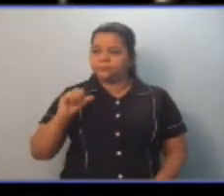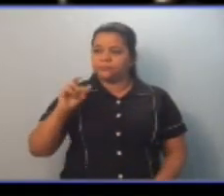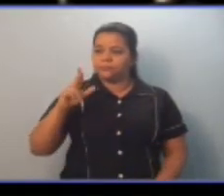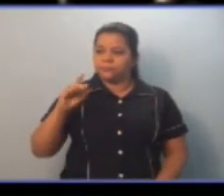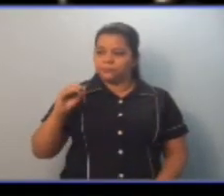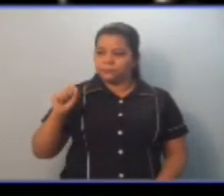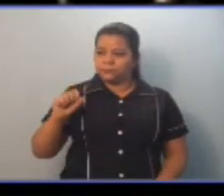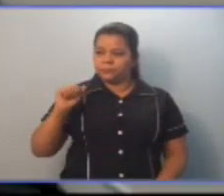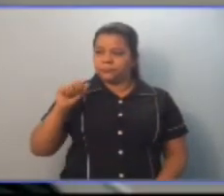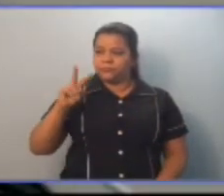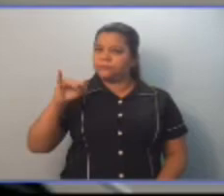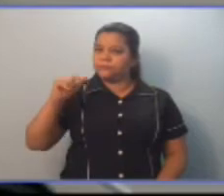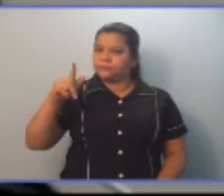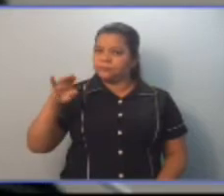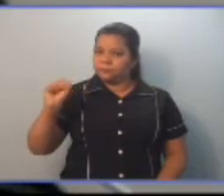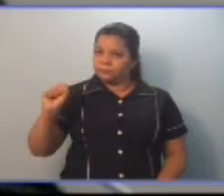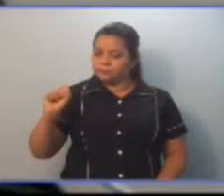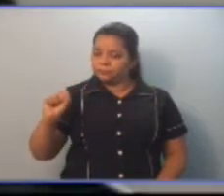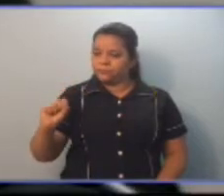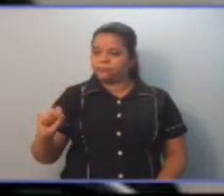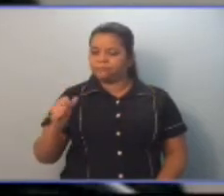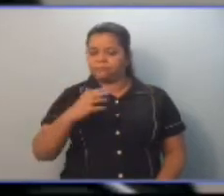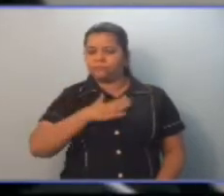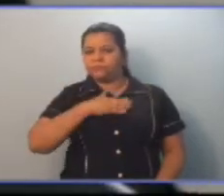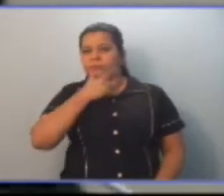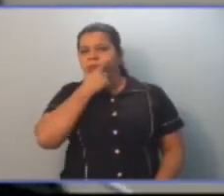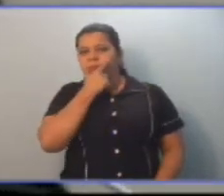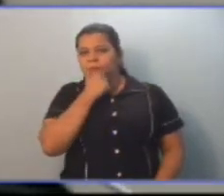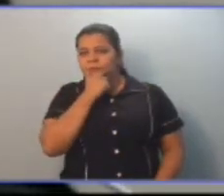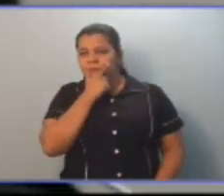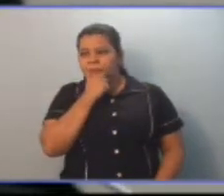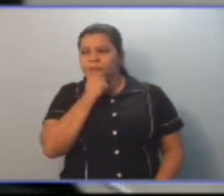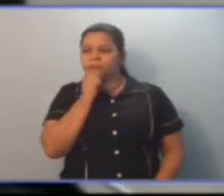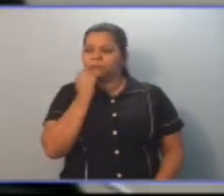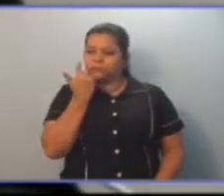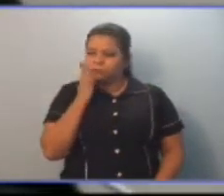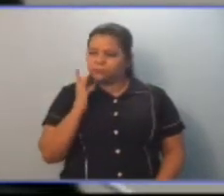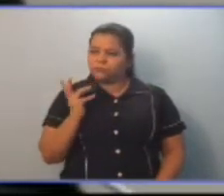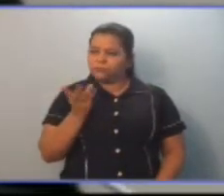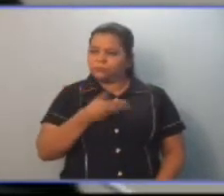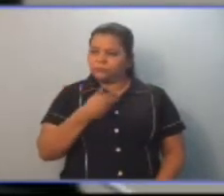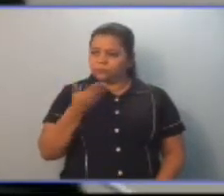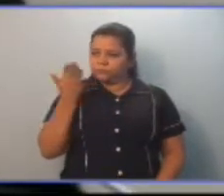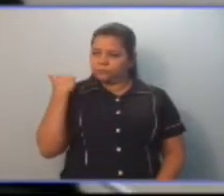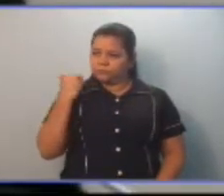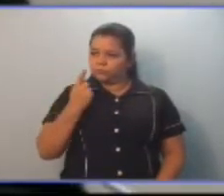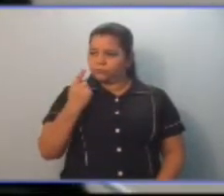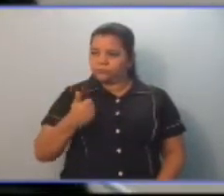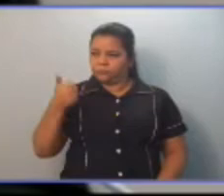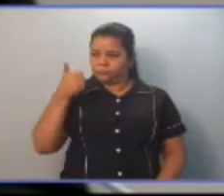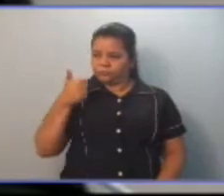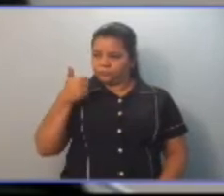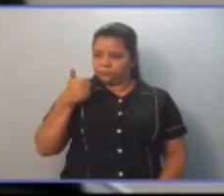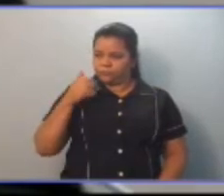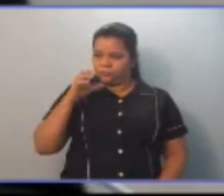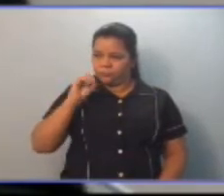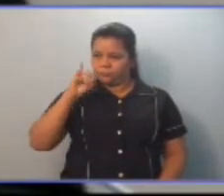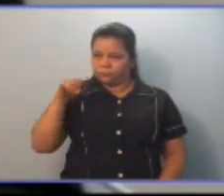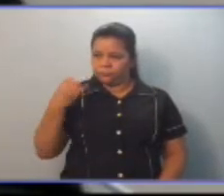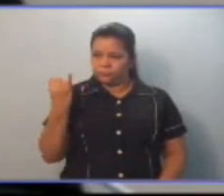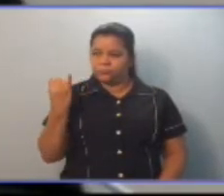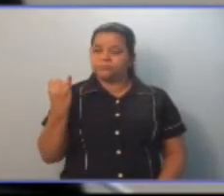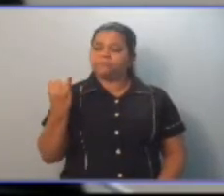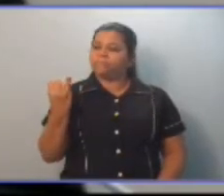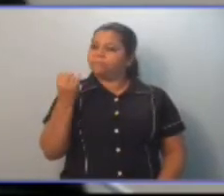Avilés. Mi pregunta es la siguiente. Habiendo sido magistrado suplente de la Sala de lo Constitucional, ¿cuál